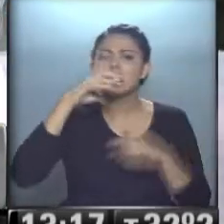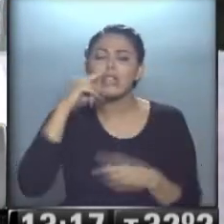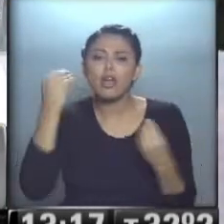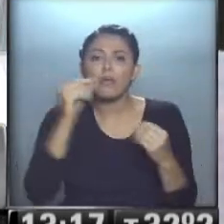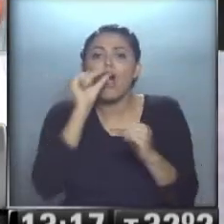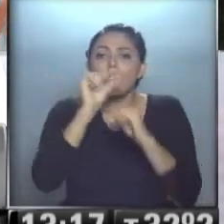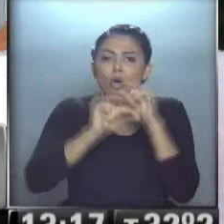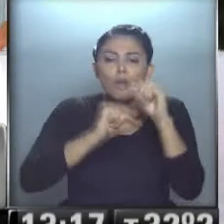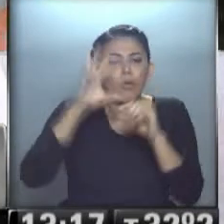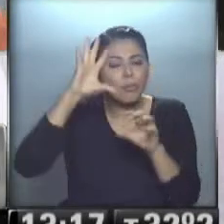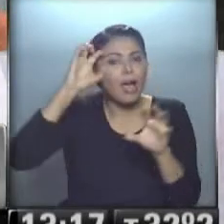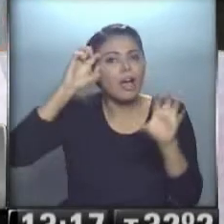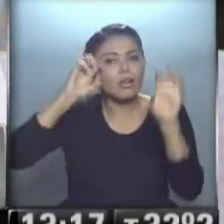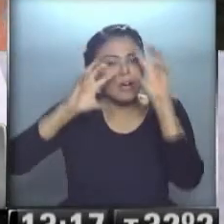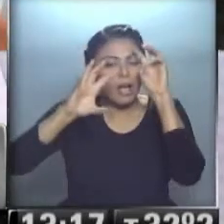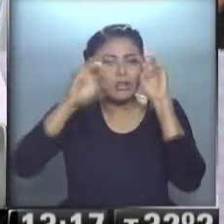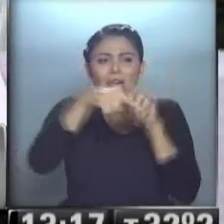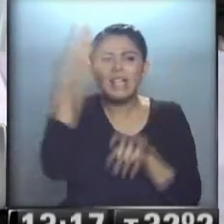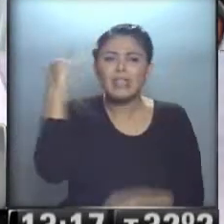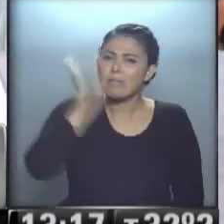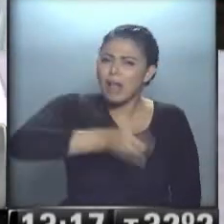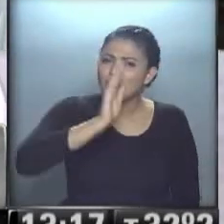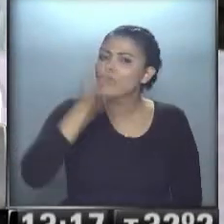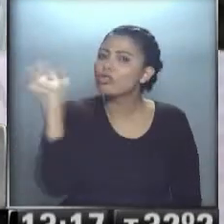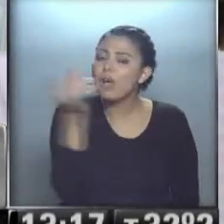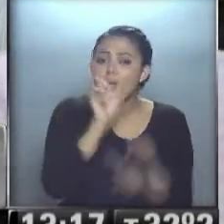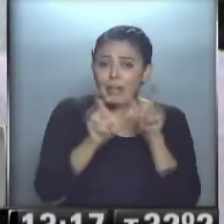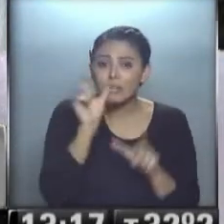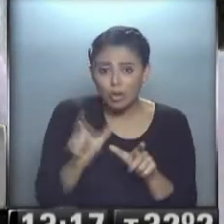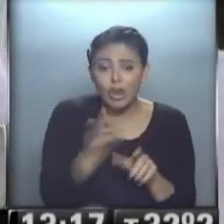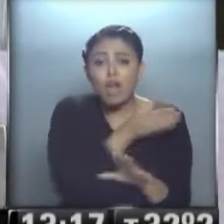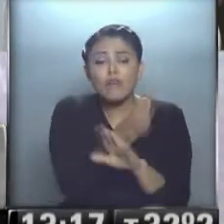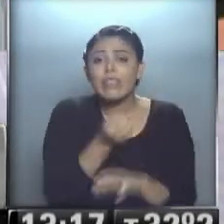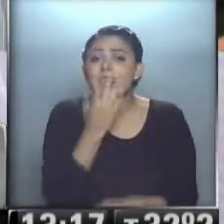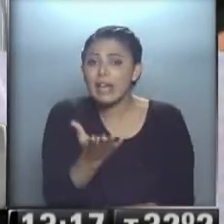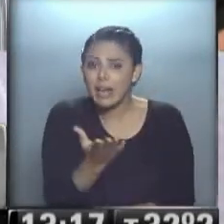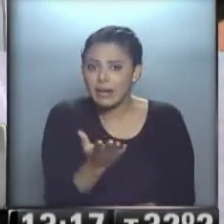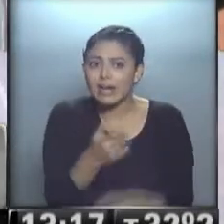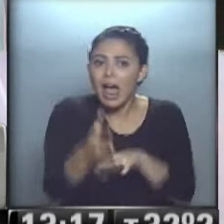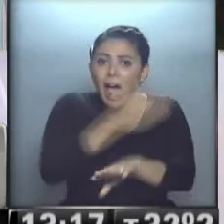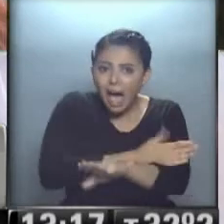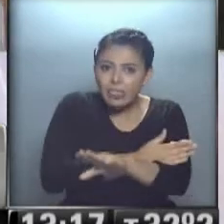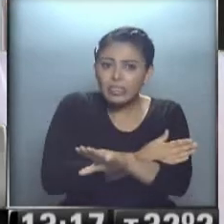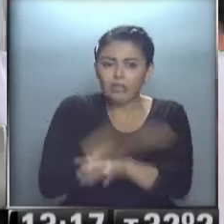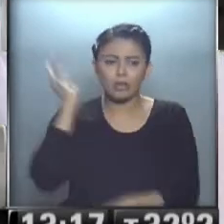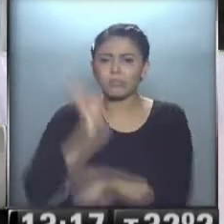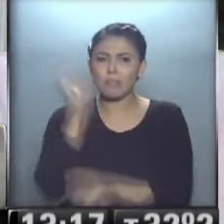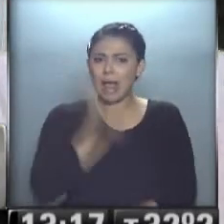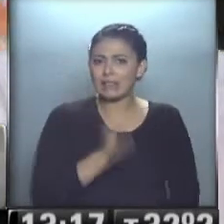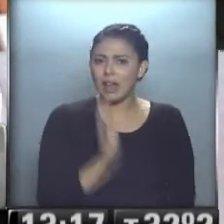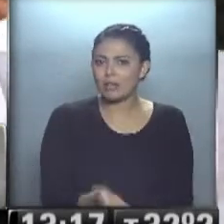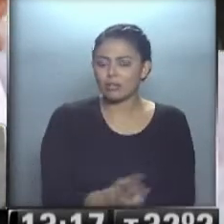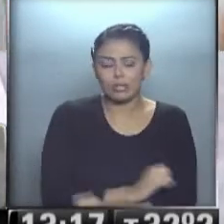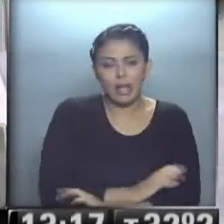poco las chicas fueron maltratadas todas estas personas que fueron a declarar arriesgando su vida fueron maltratadas por esos tribunales una cuestión grave